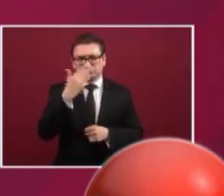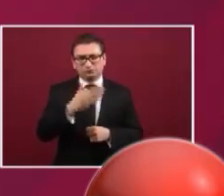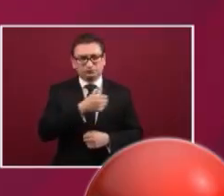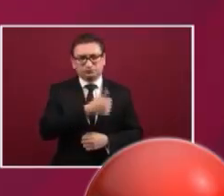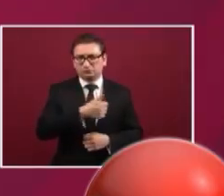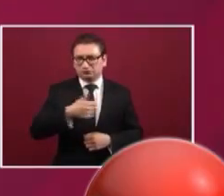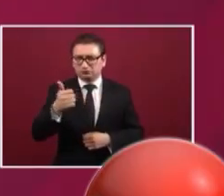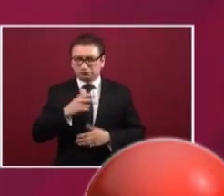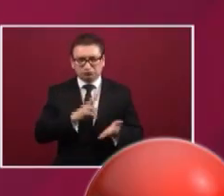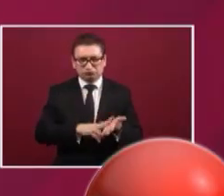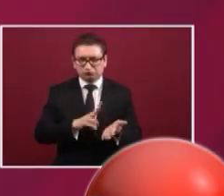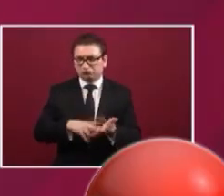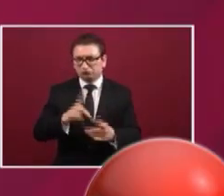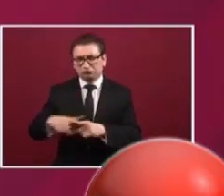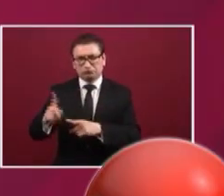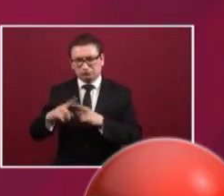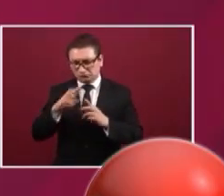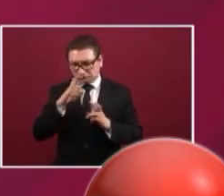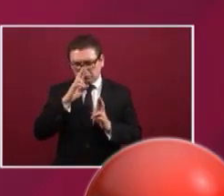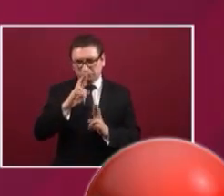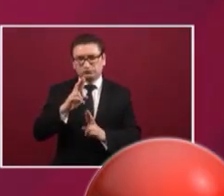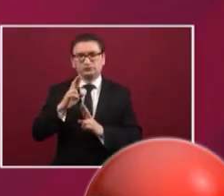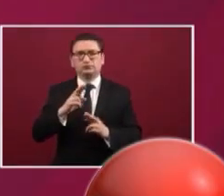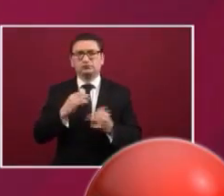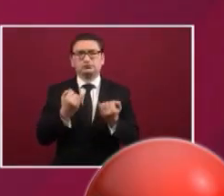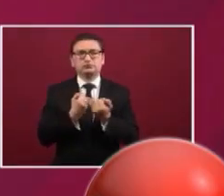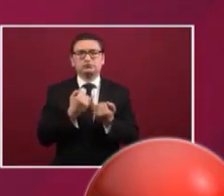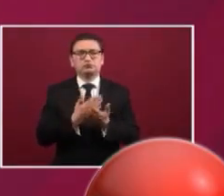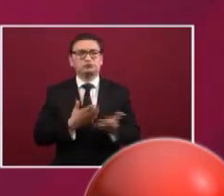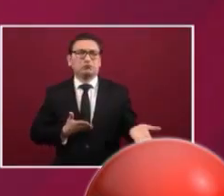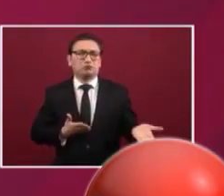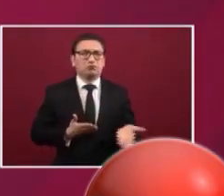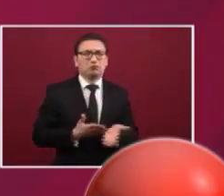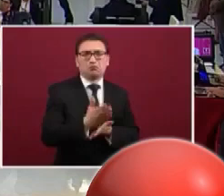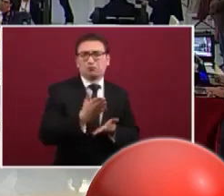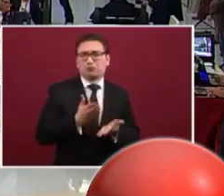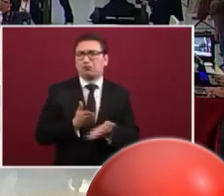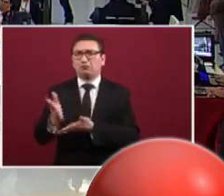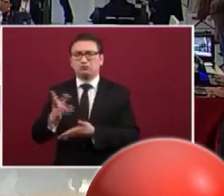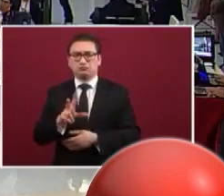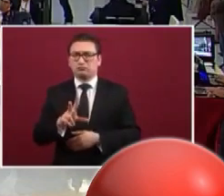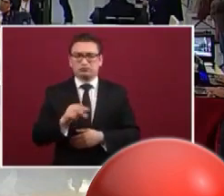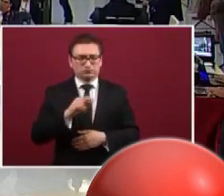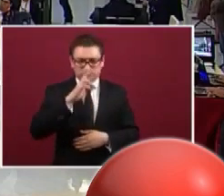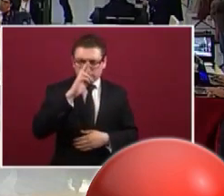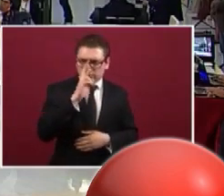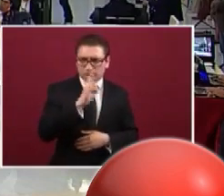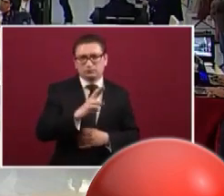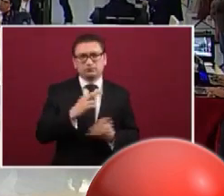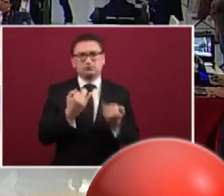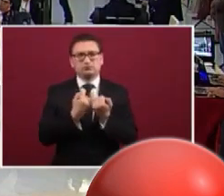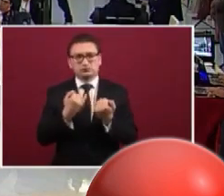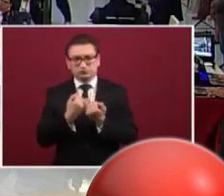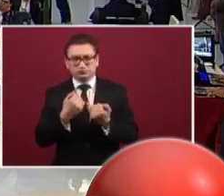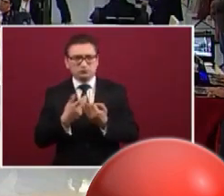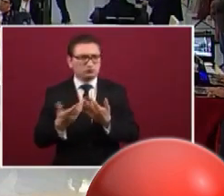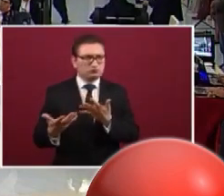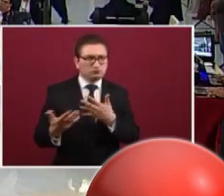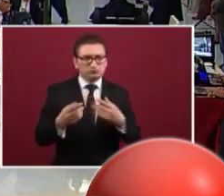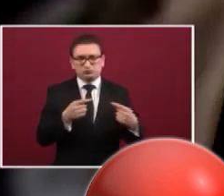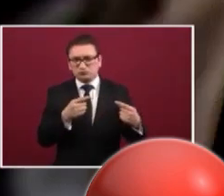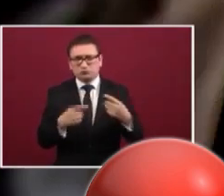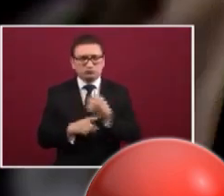principios de no intervención, de autodeterminación de los pueblos, de solución pacífica de las